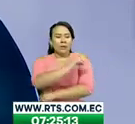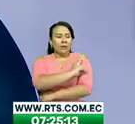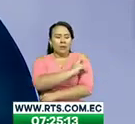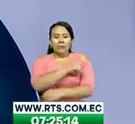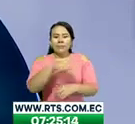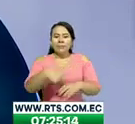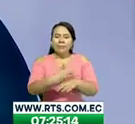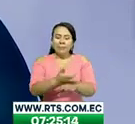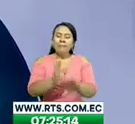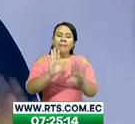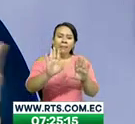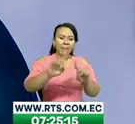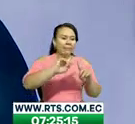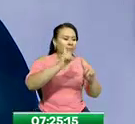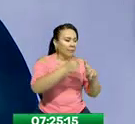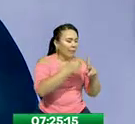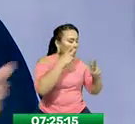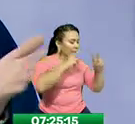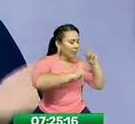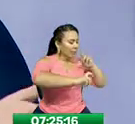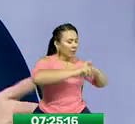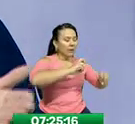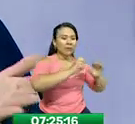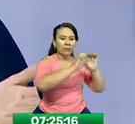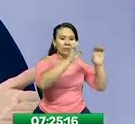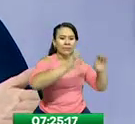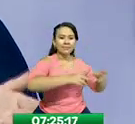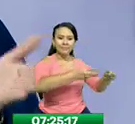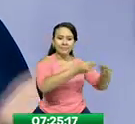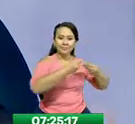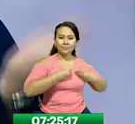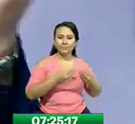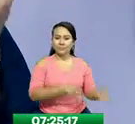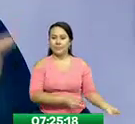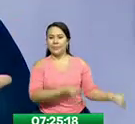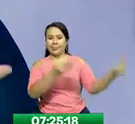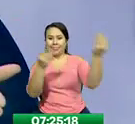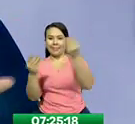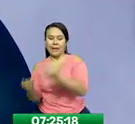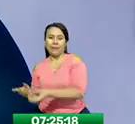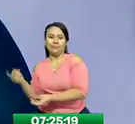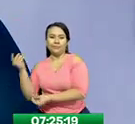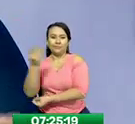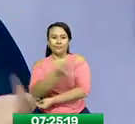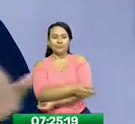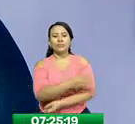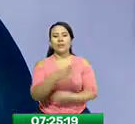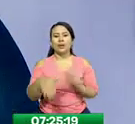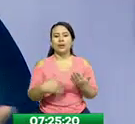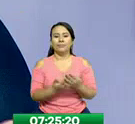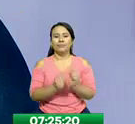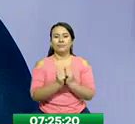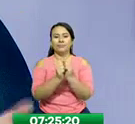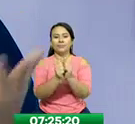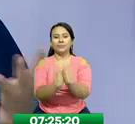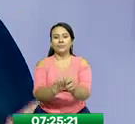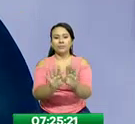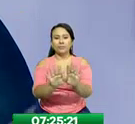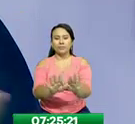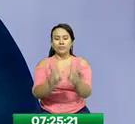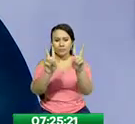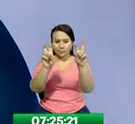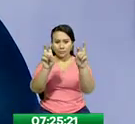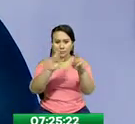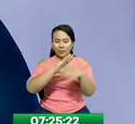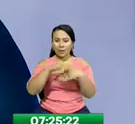tipo. Entonces, lo que viene la empresa es un documento en el que dice, acompáñenos jurídicamente en todos